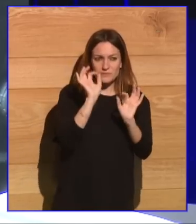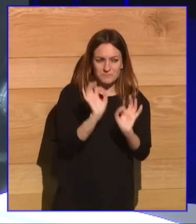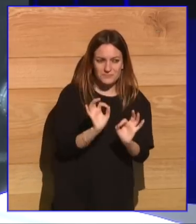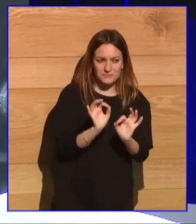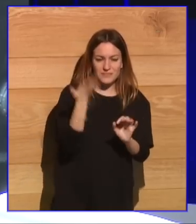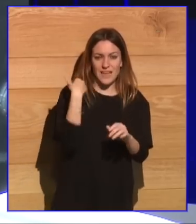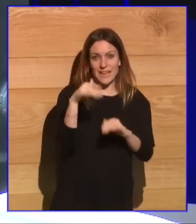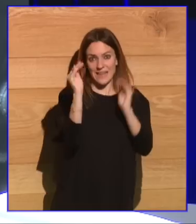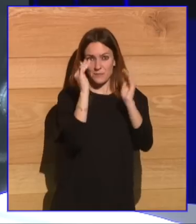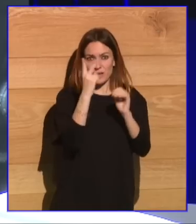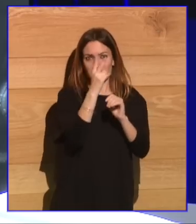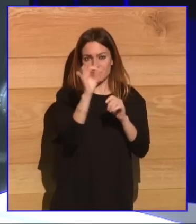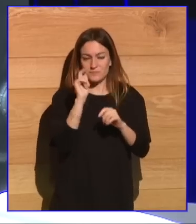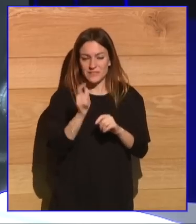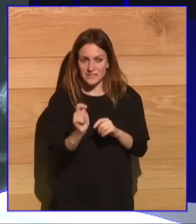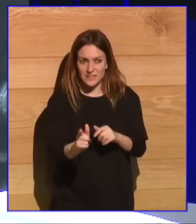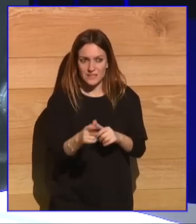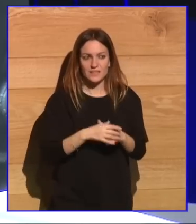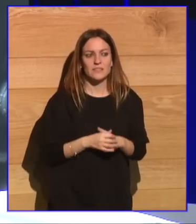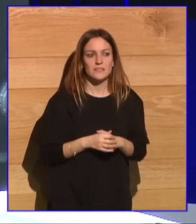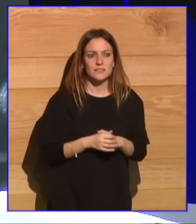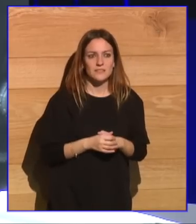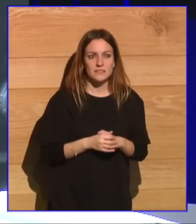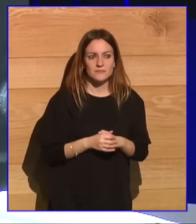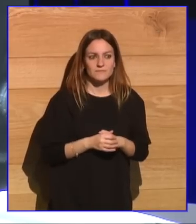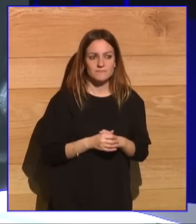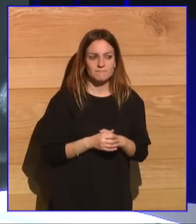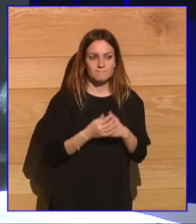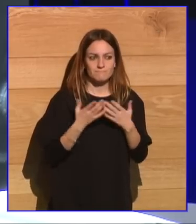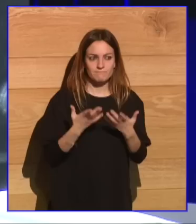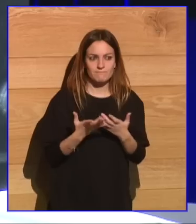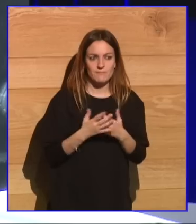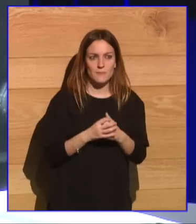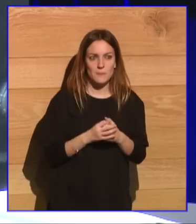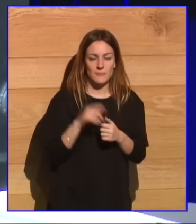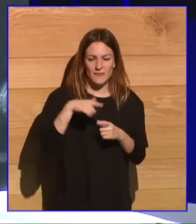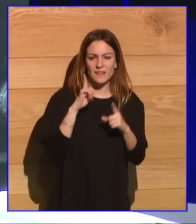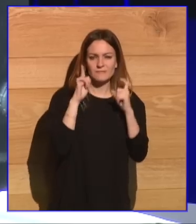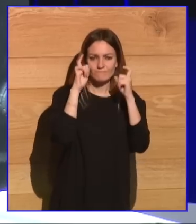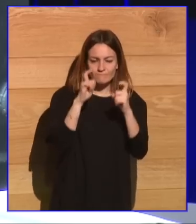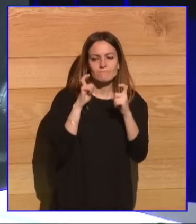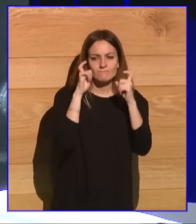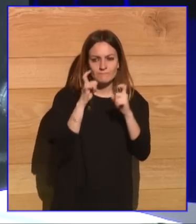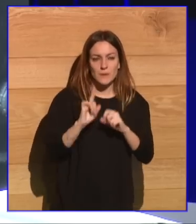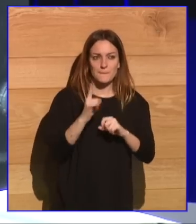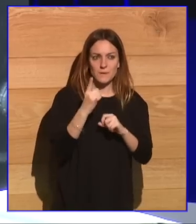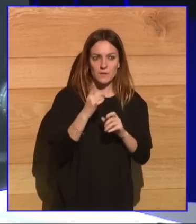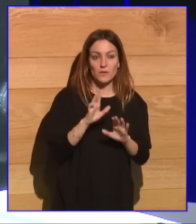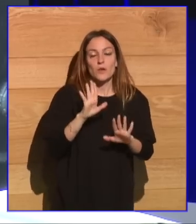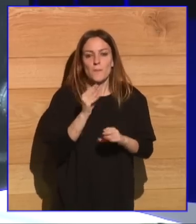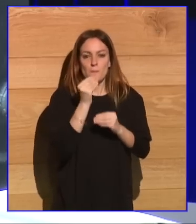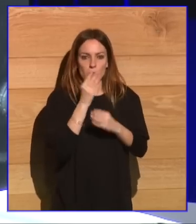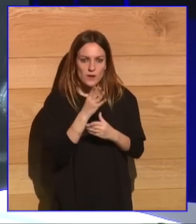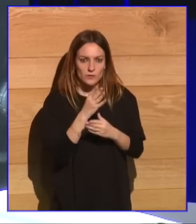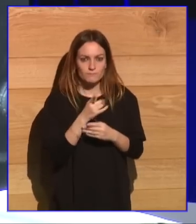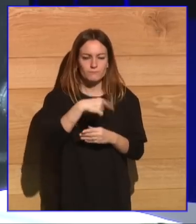los 70 cuando se está experimentando con tanto de esta manera. Y los primeros intentos de Roger Waters son los de, bueno, vamos a tratar